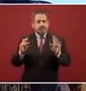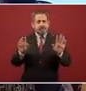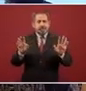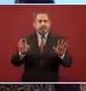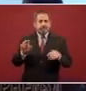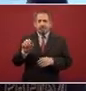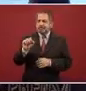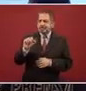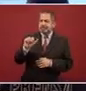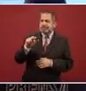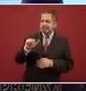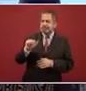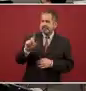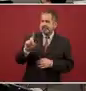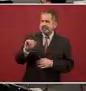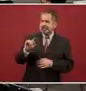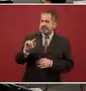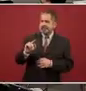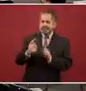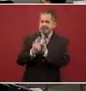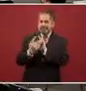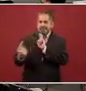Distancia. La siguiente, por favor.